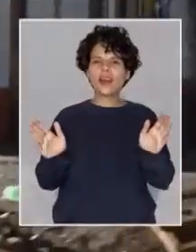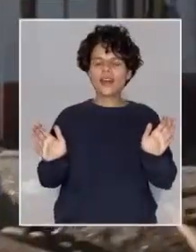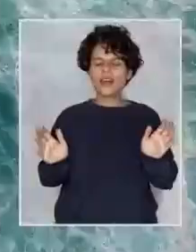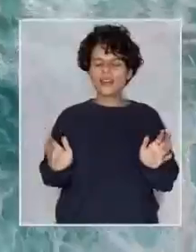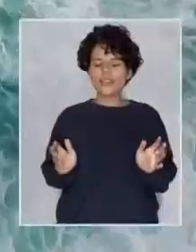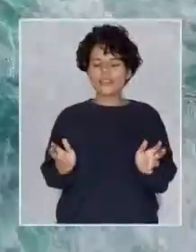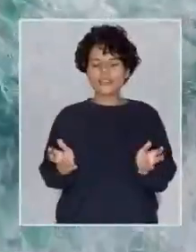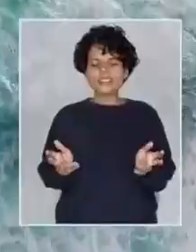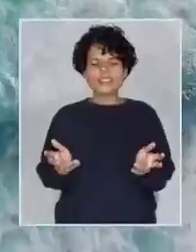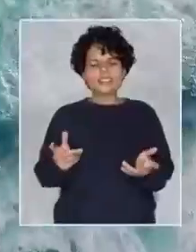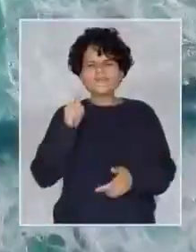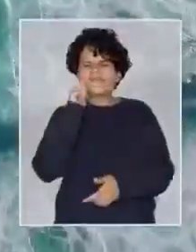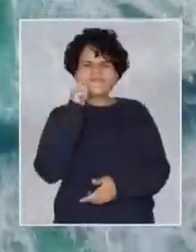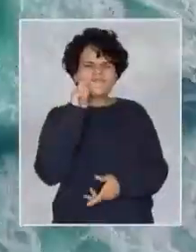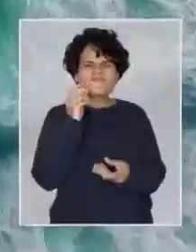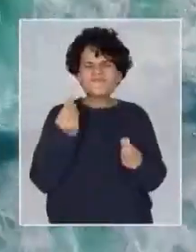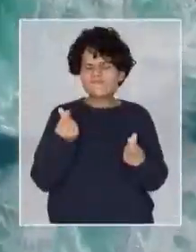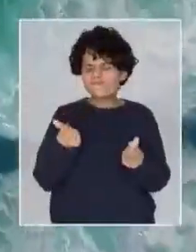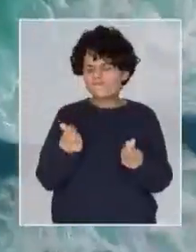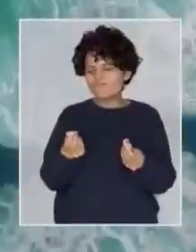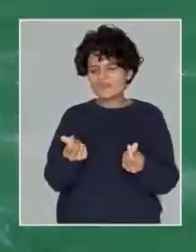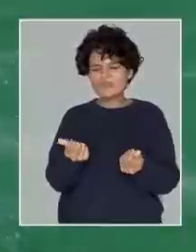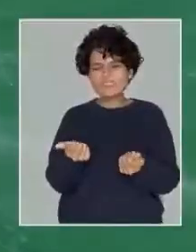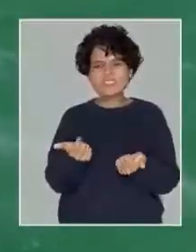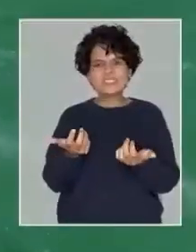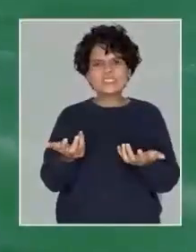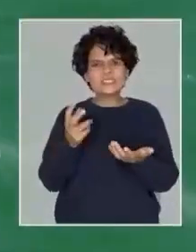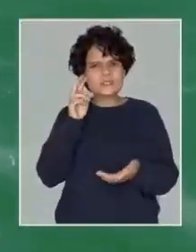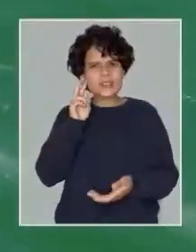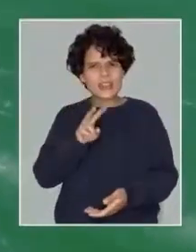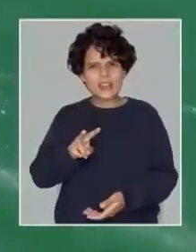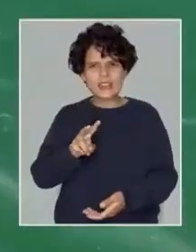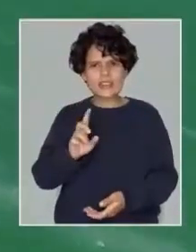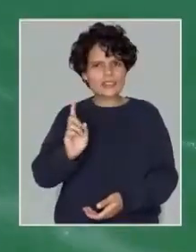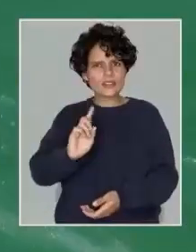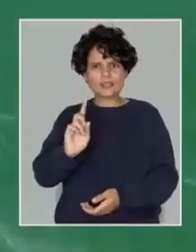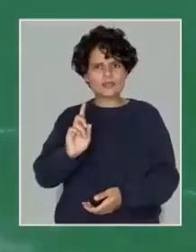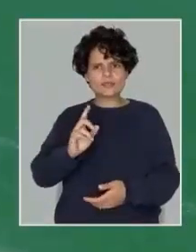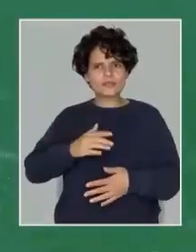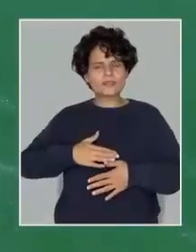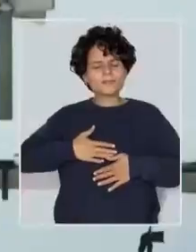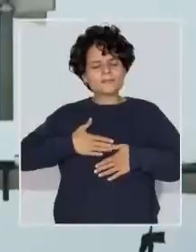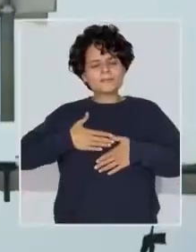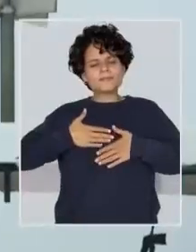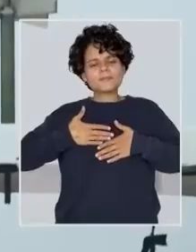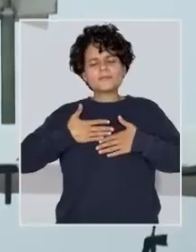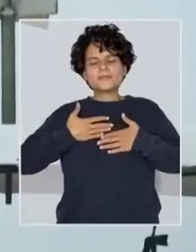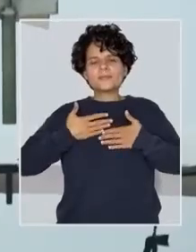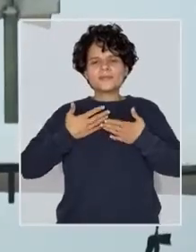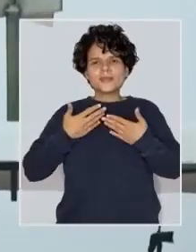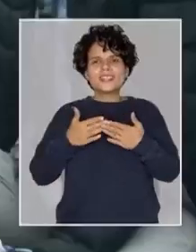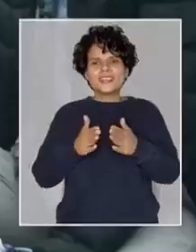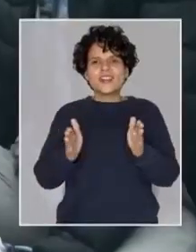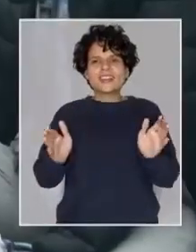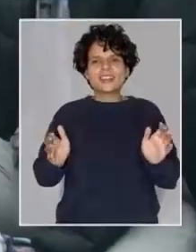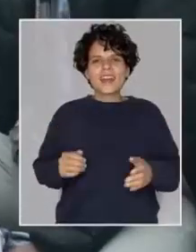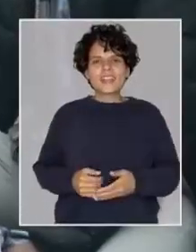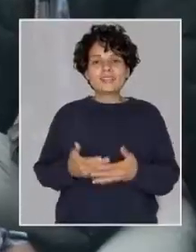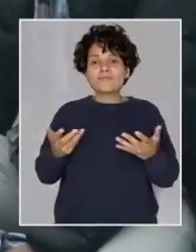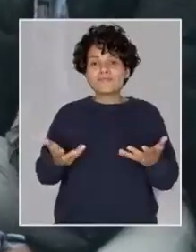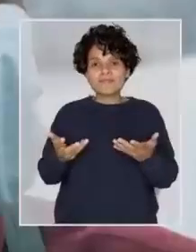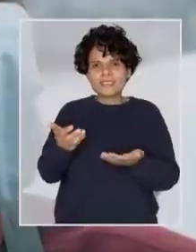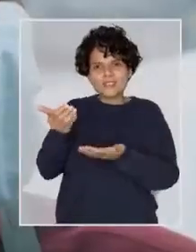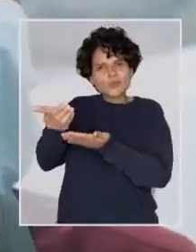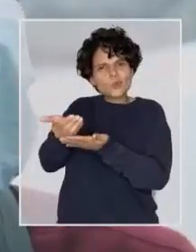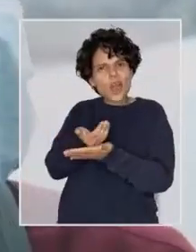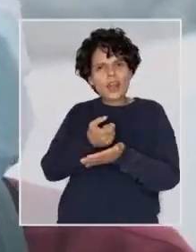Libertad. No es algo que se toque o vea, pero es algo que se siente desde la médula. Cuando tienes la